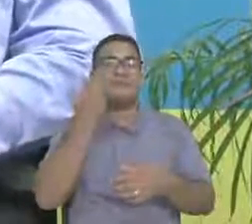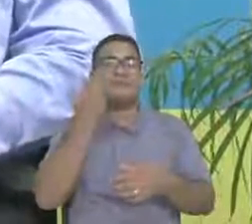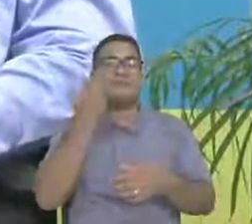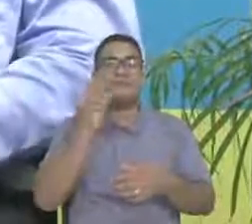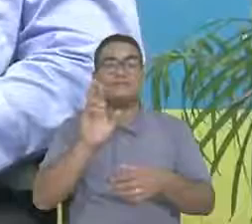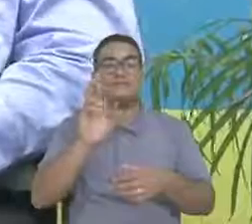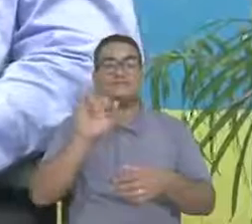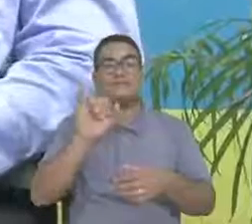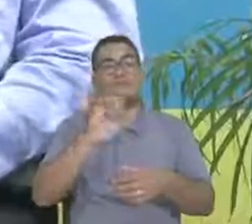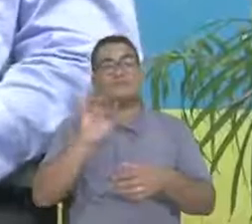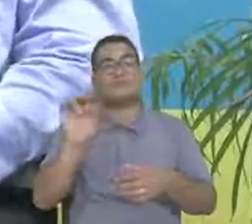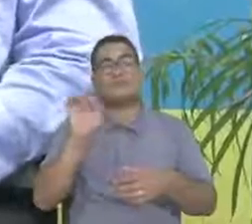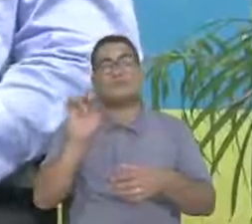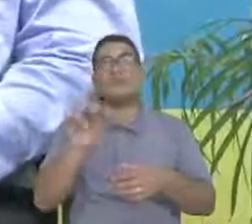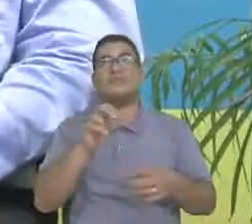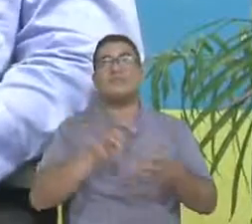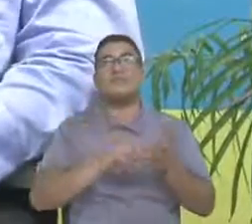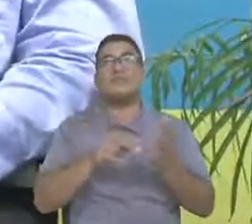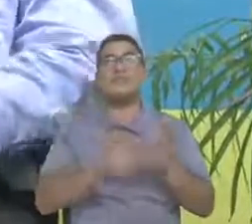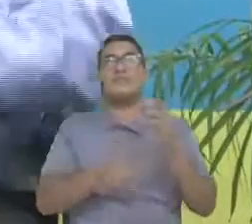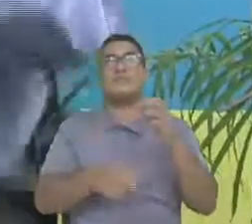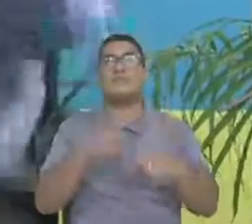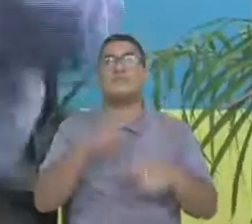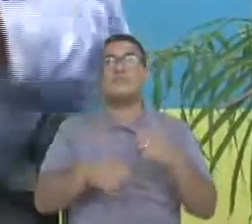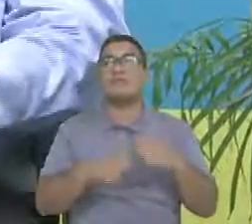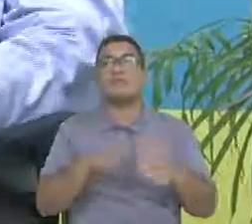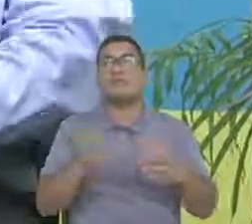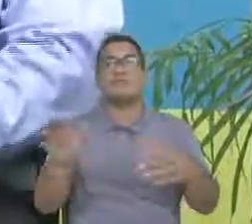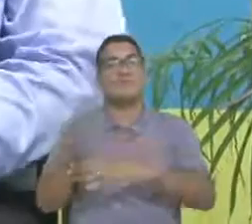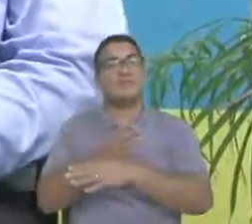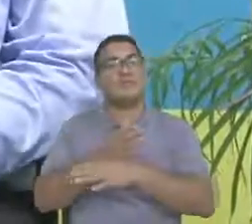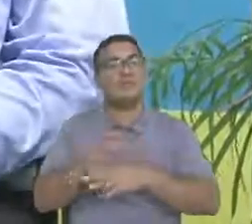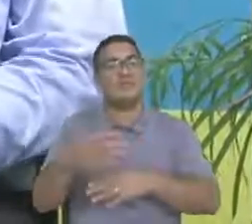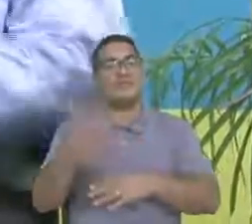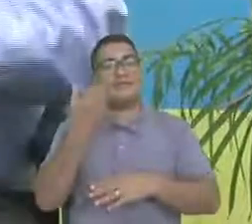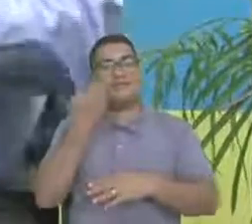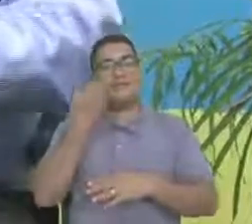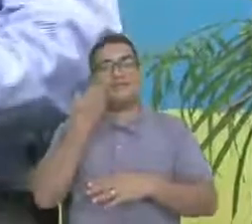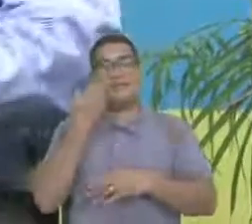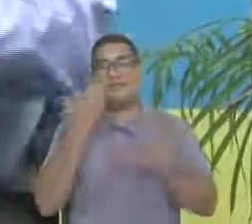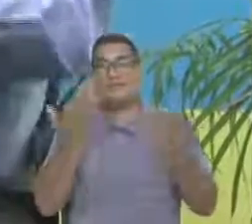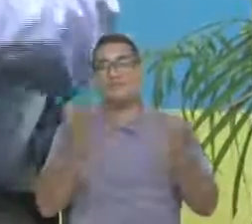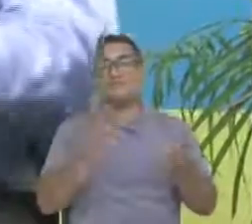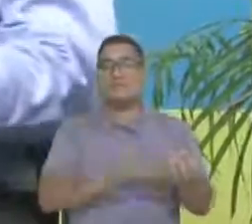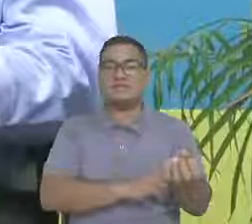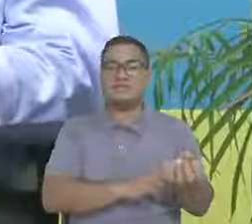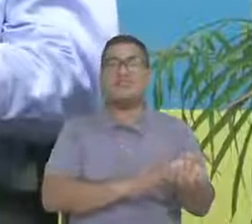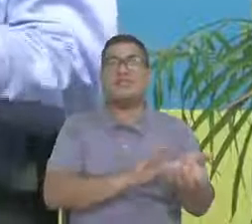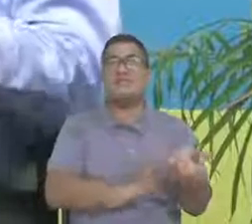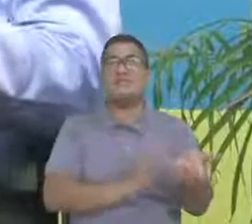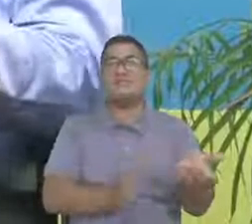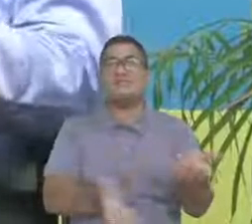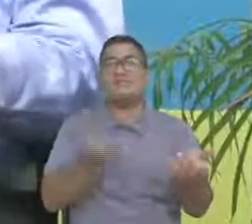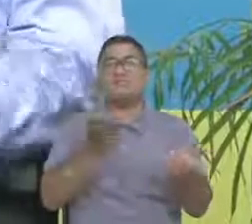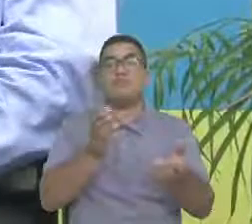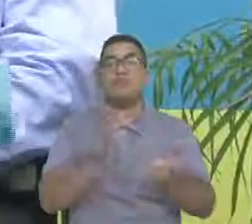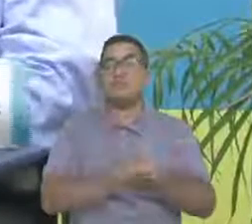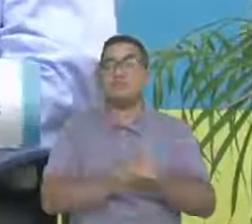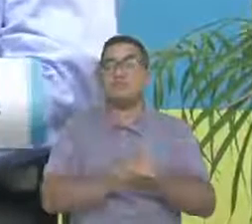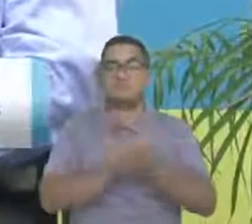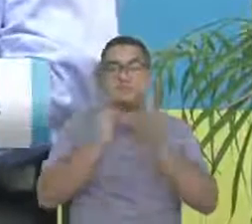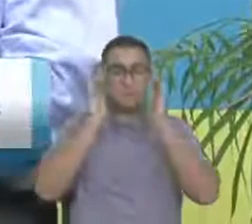Enfermedad renal crónica es una complicación de otras patologías, especialmente, como les dije, la diabetes y la hipertensión.